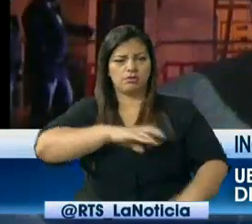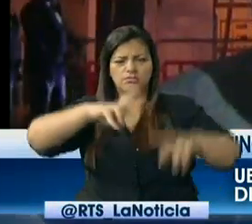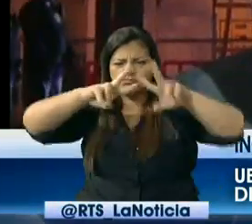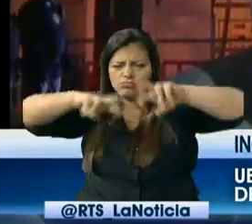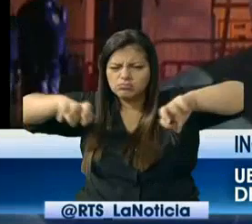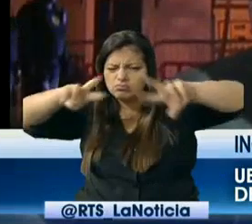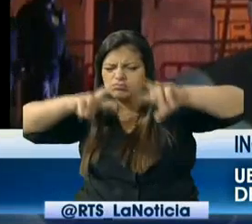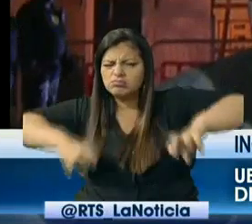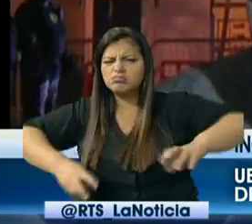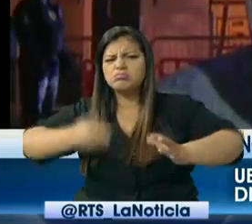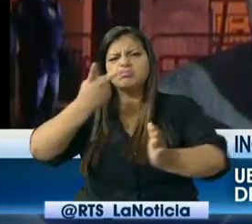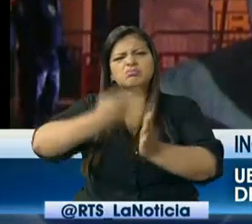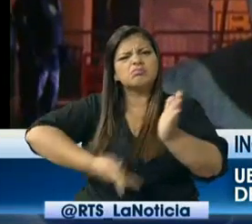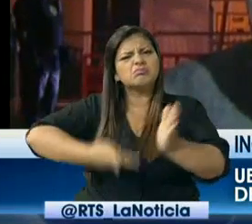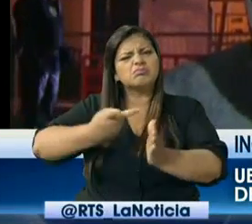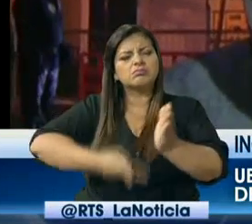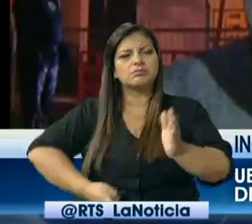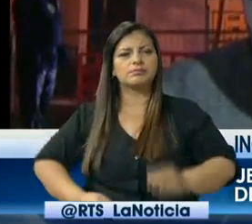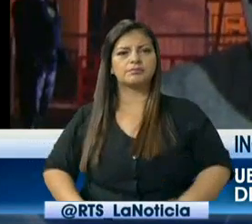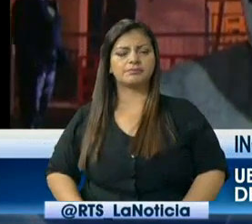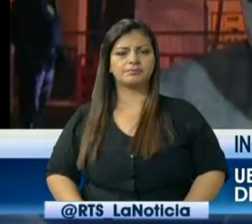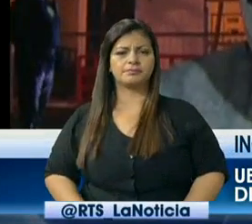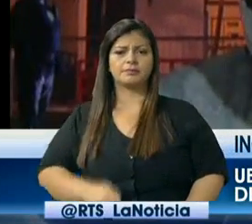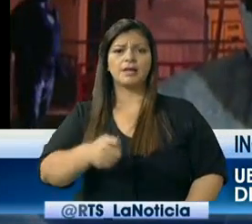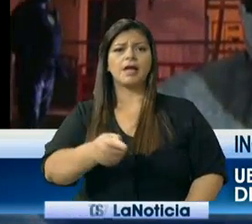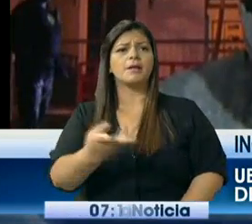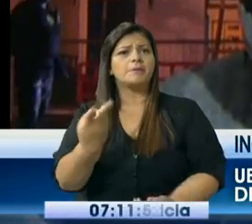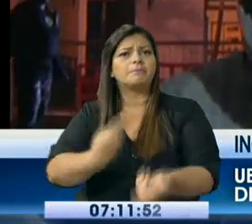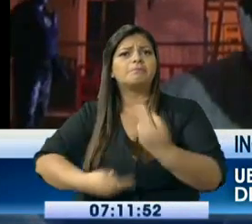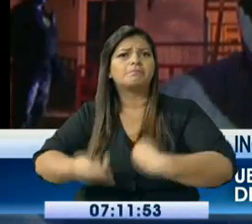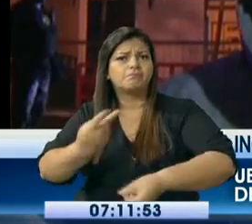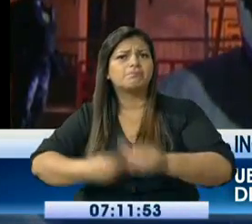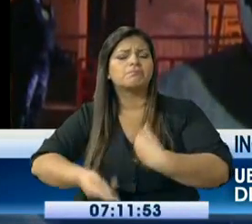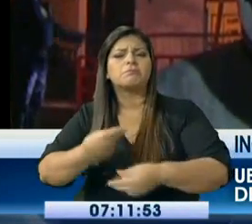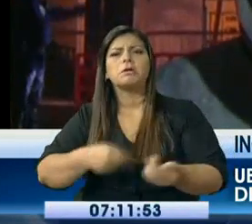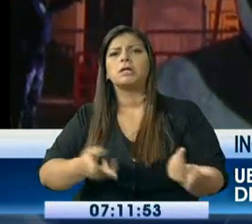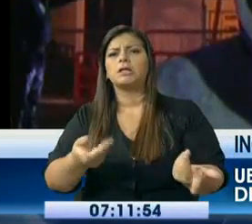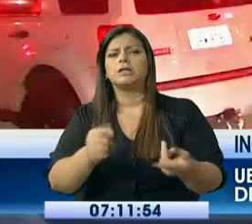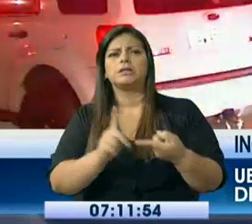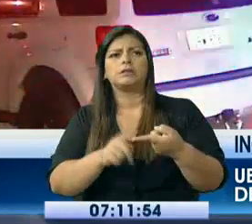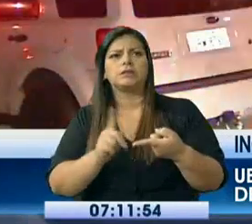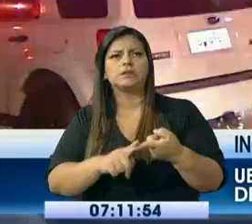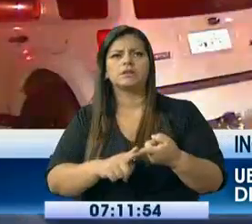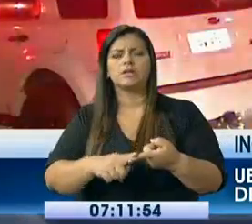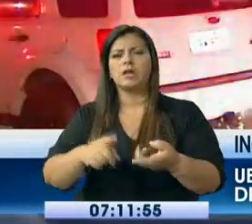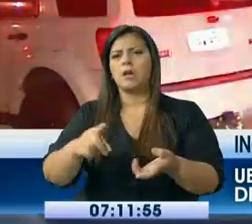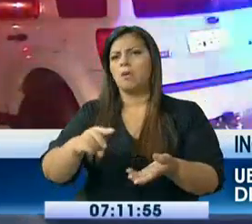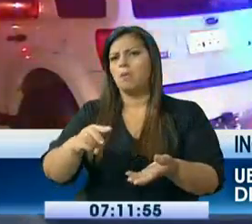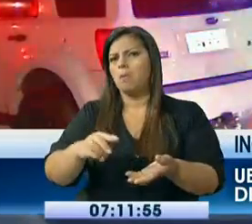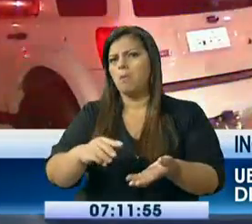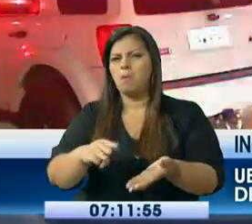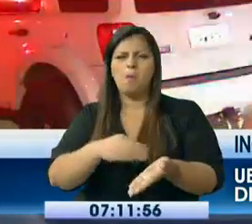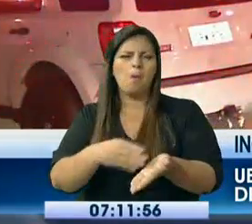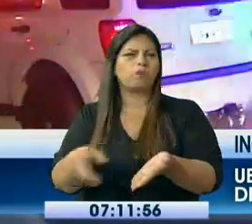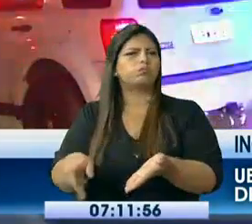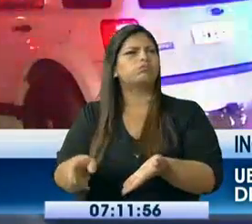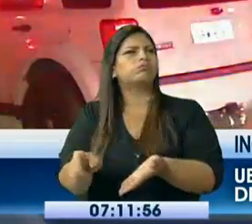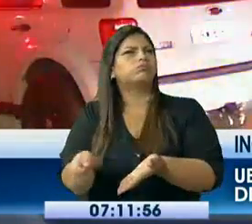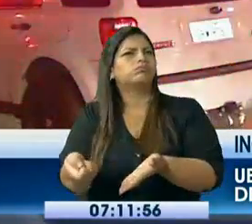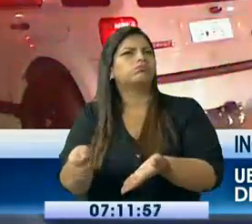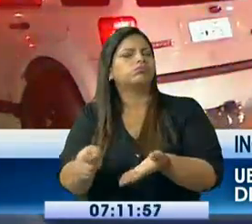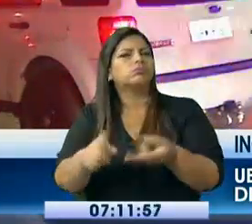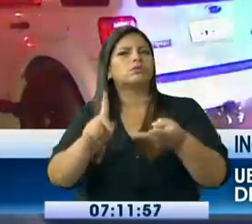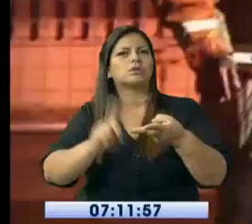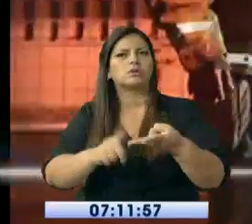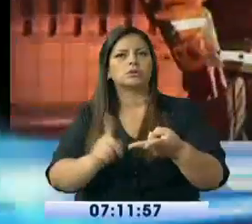local es de electrodomésticos y equipos de audio y video. Estaban contaminándose algunos de ellos por causas